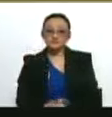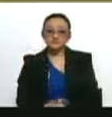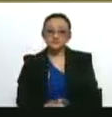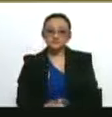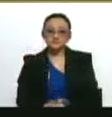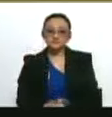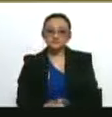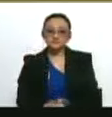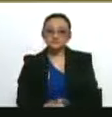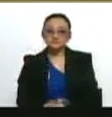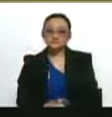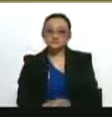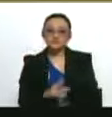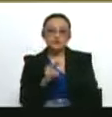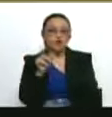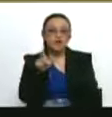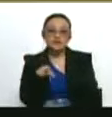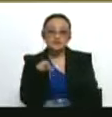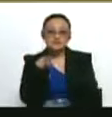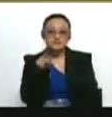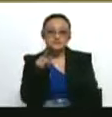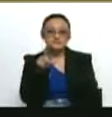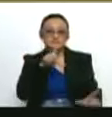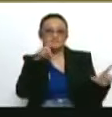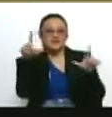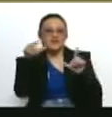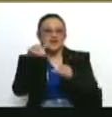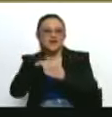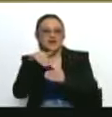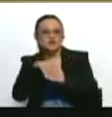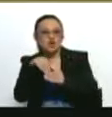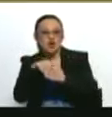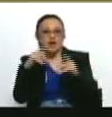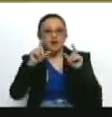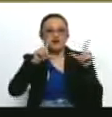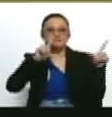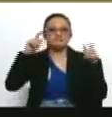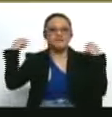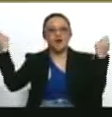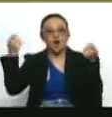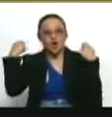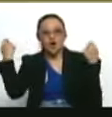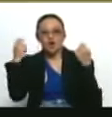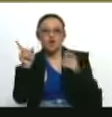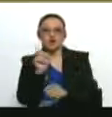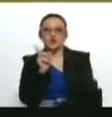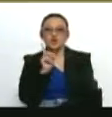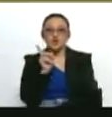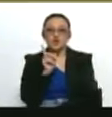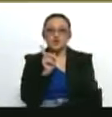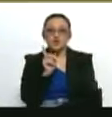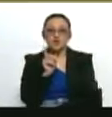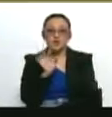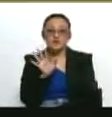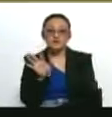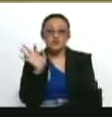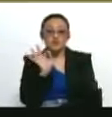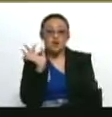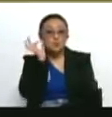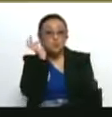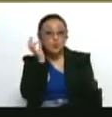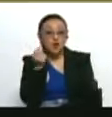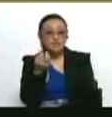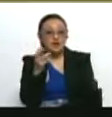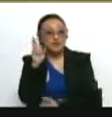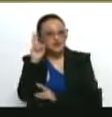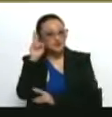No es un eslogan electoralista, es una determinación de una mujer que nos da razones